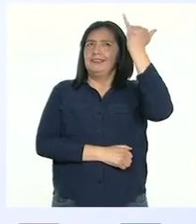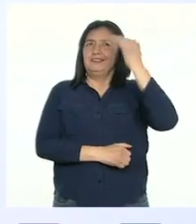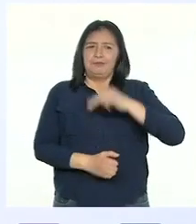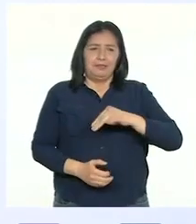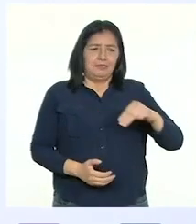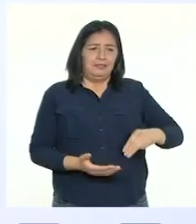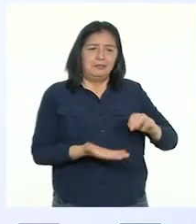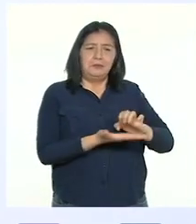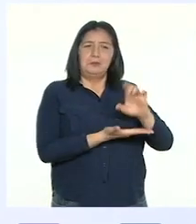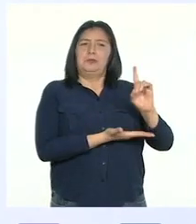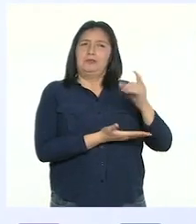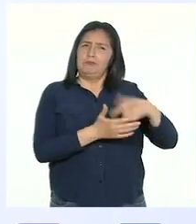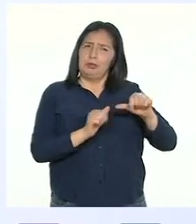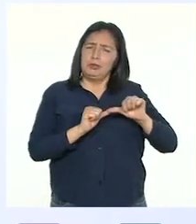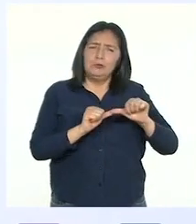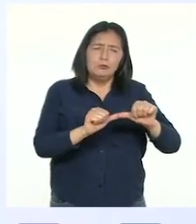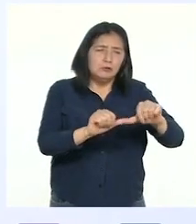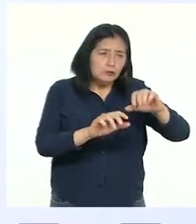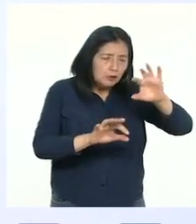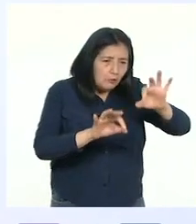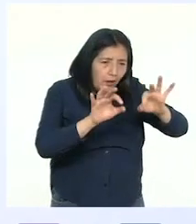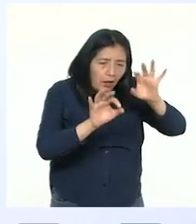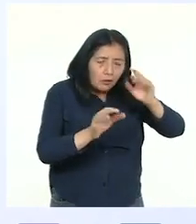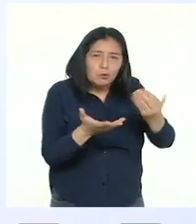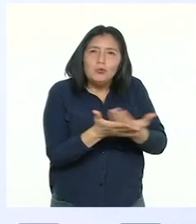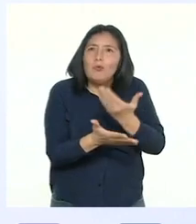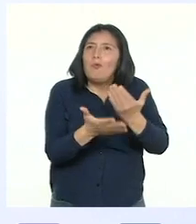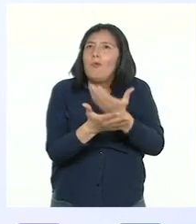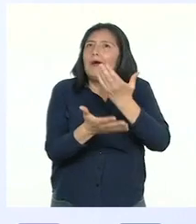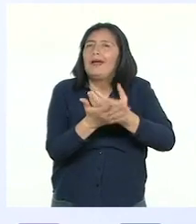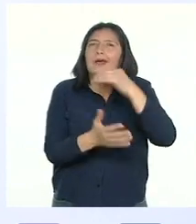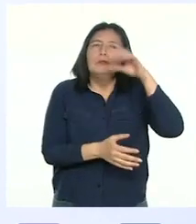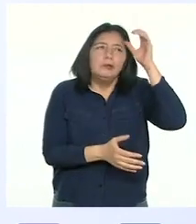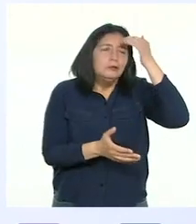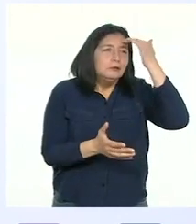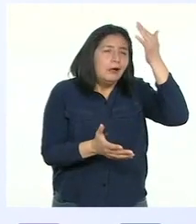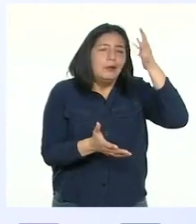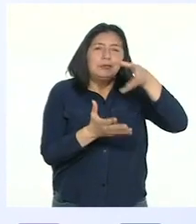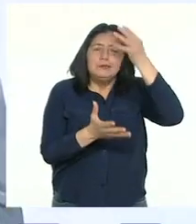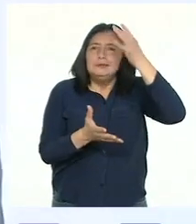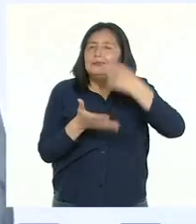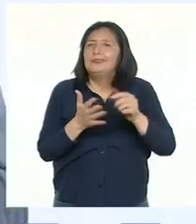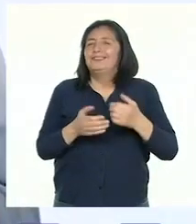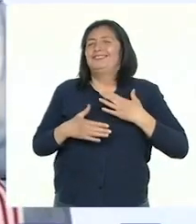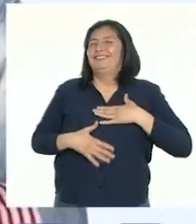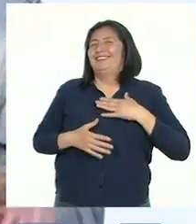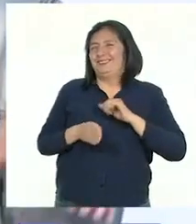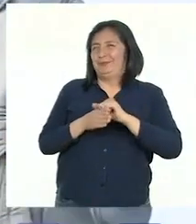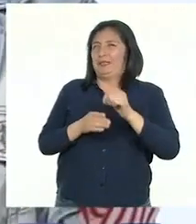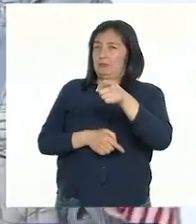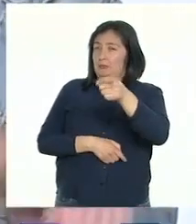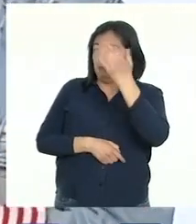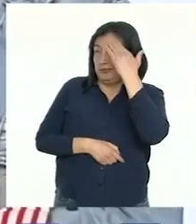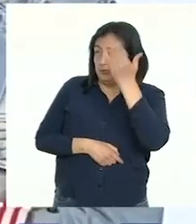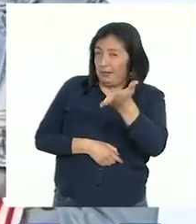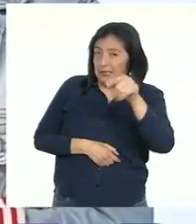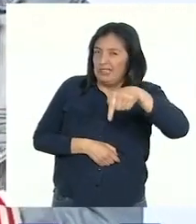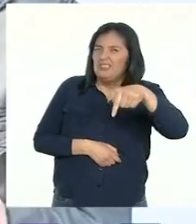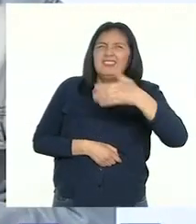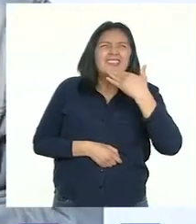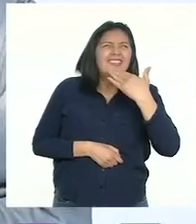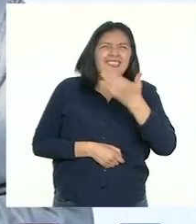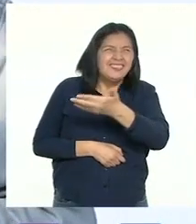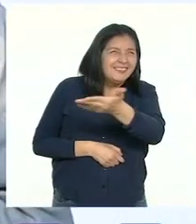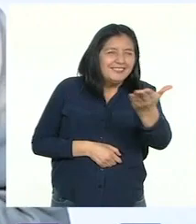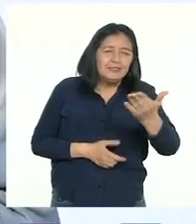del Ministerio de Educación para seguir descubriendo nuevos conocimientos de una manera divertida y práctica. Como bien saben, este programa está